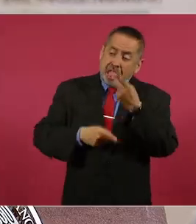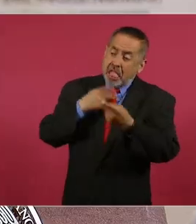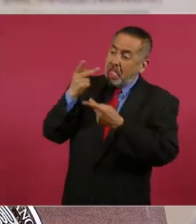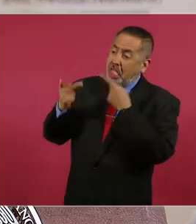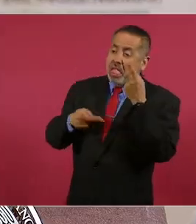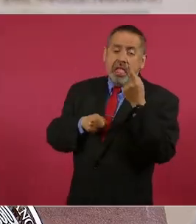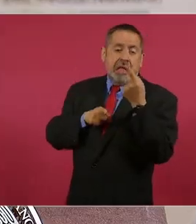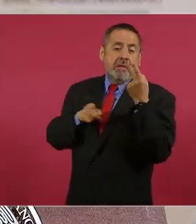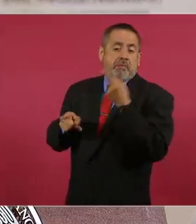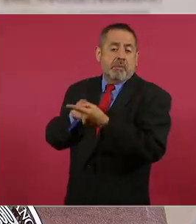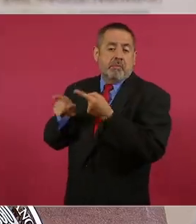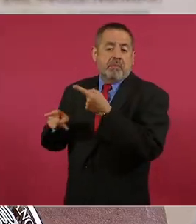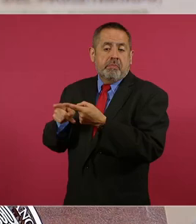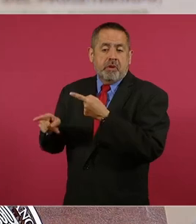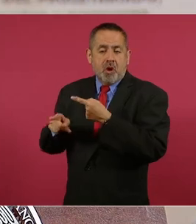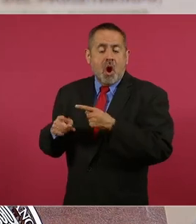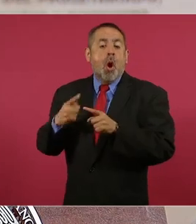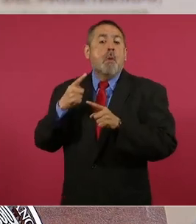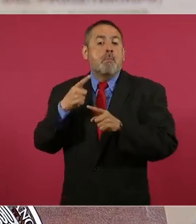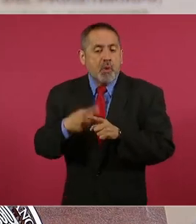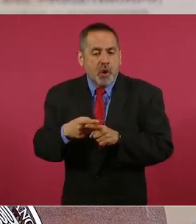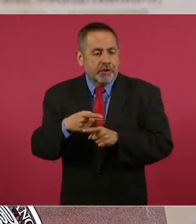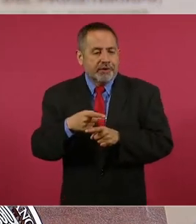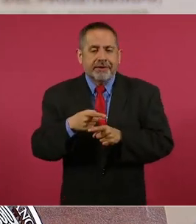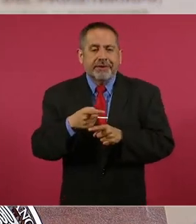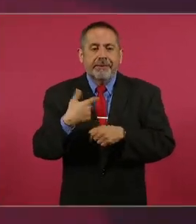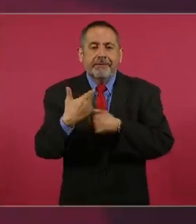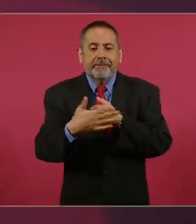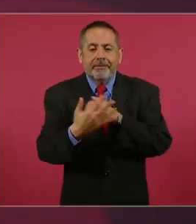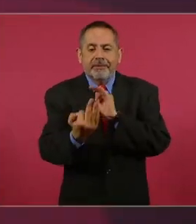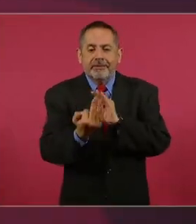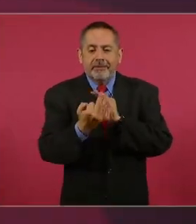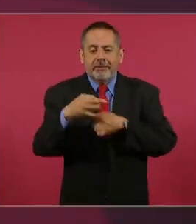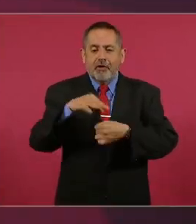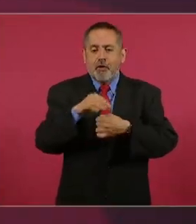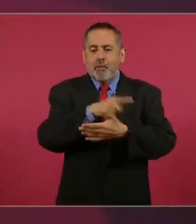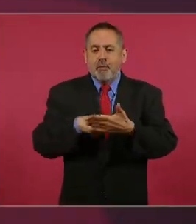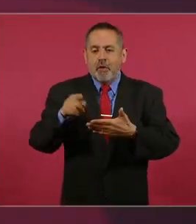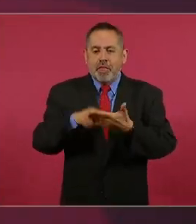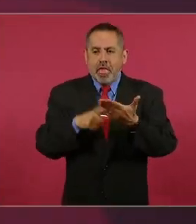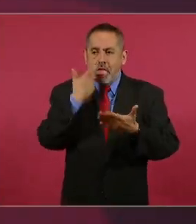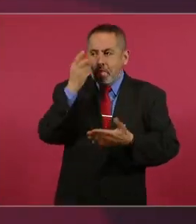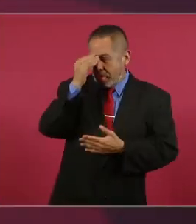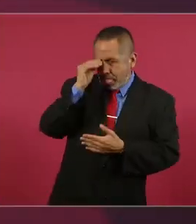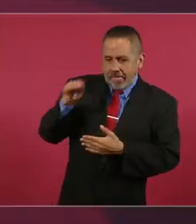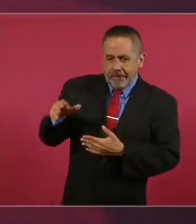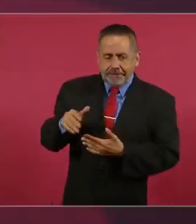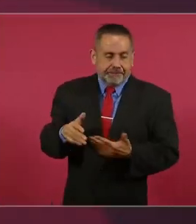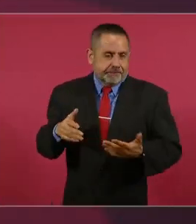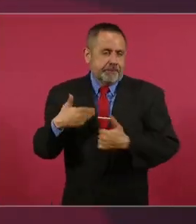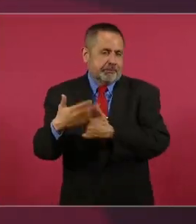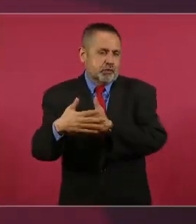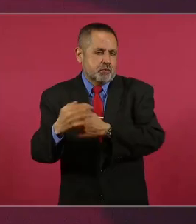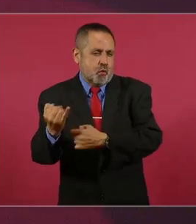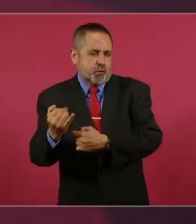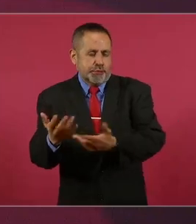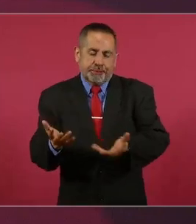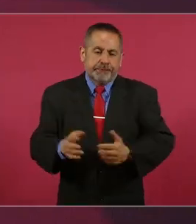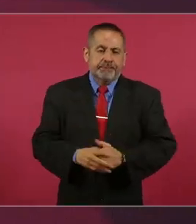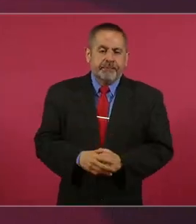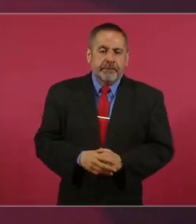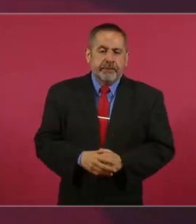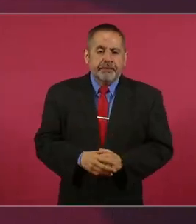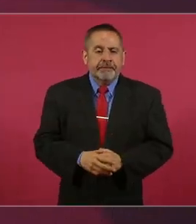se lleve a cabo los comicios de junio próximo. Pero para terminar la sección,